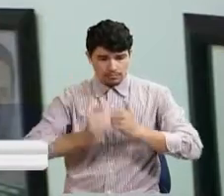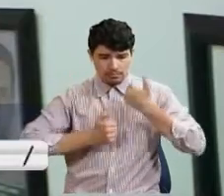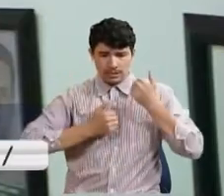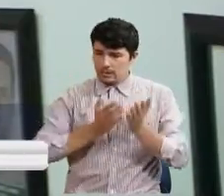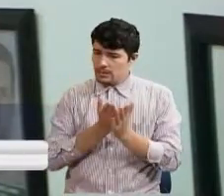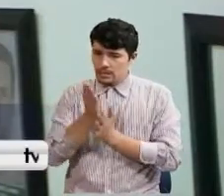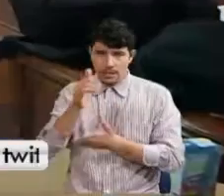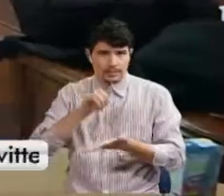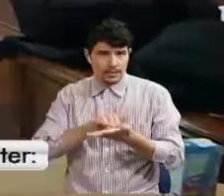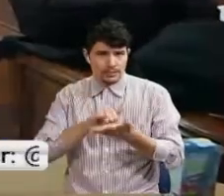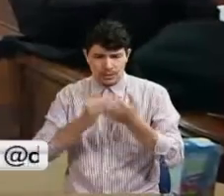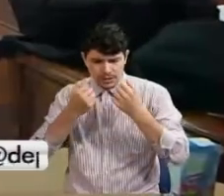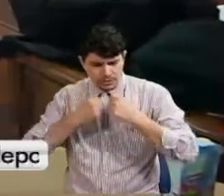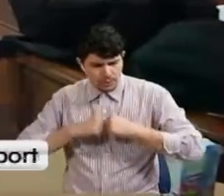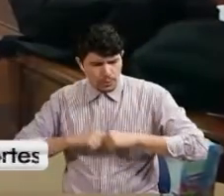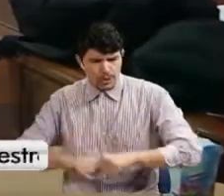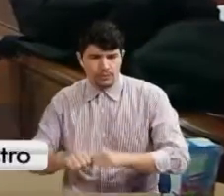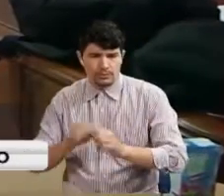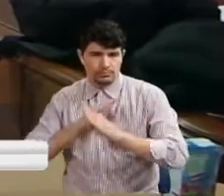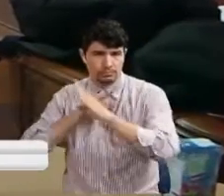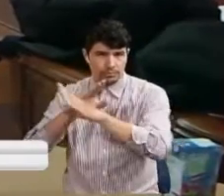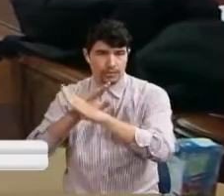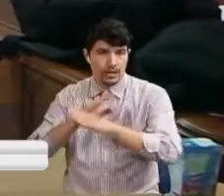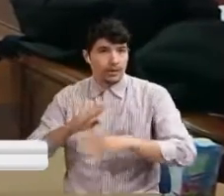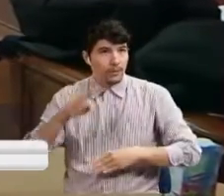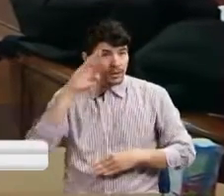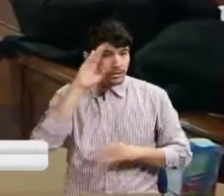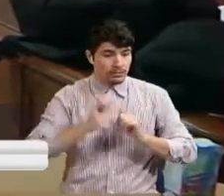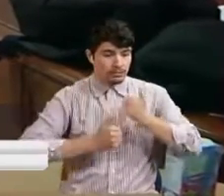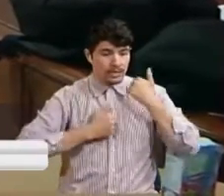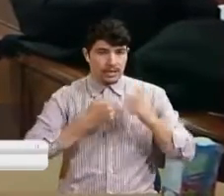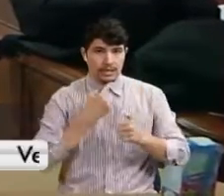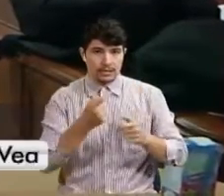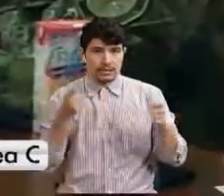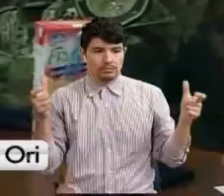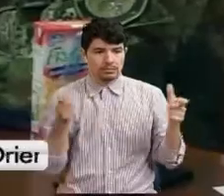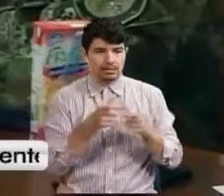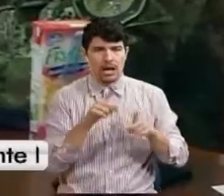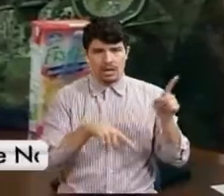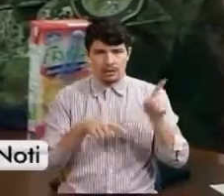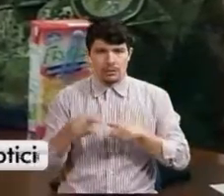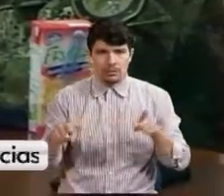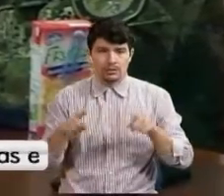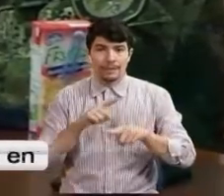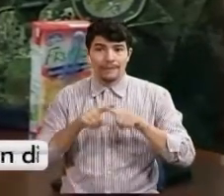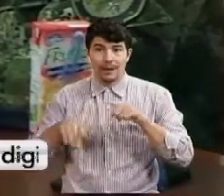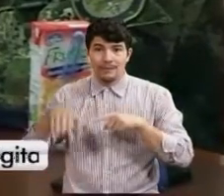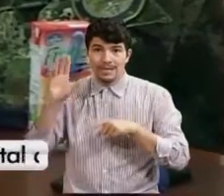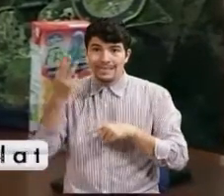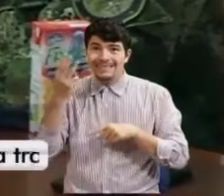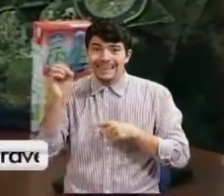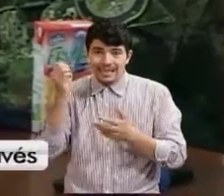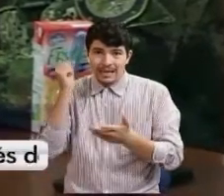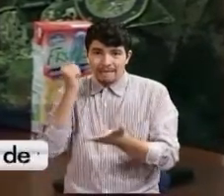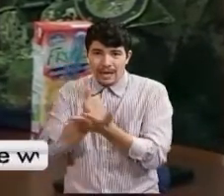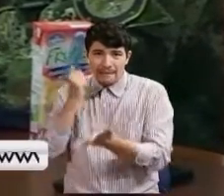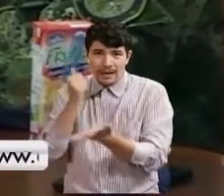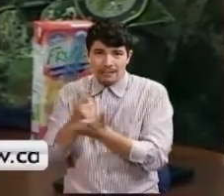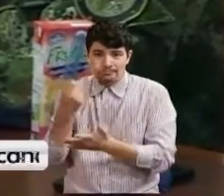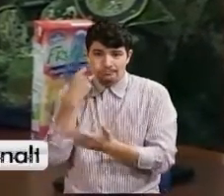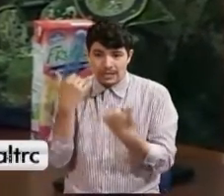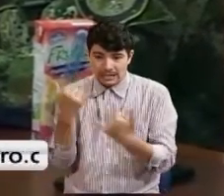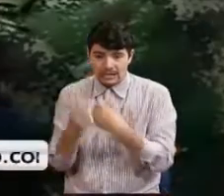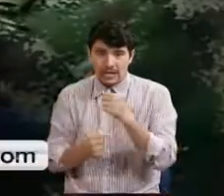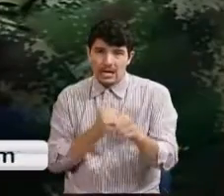incrementando sus esfuerzos las autoridades indicaron que existe una reducción en varios delitos pero los más de 30 asesinatos registrados en lo ocurrido